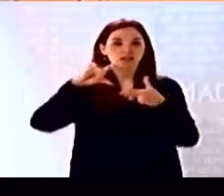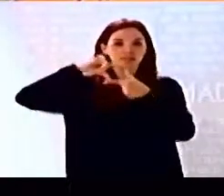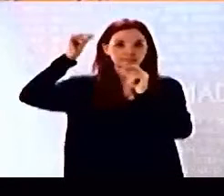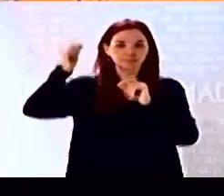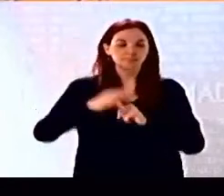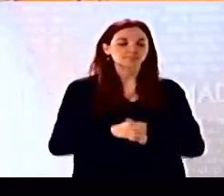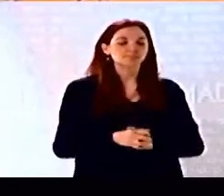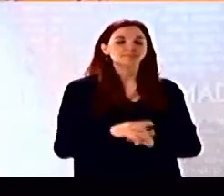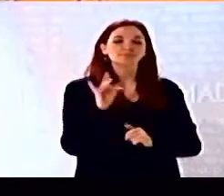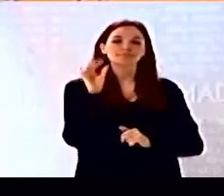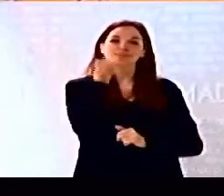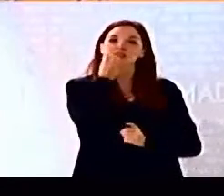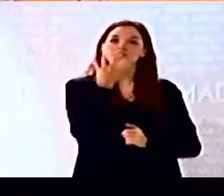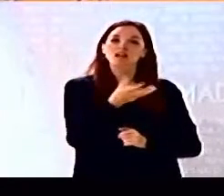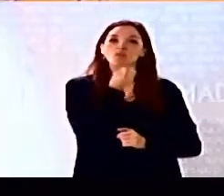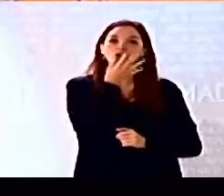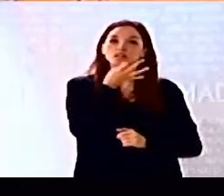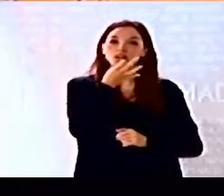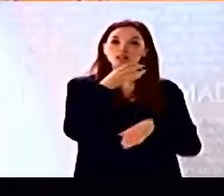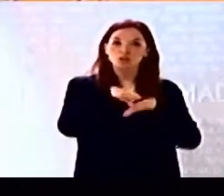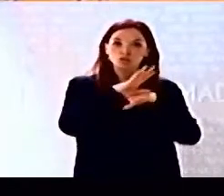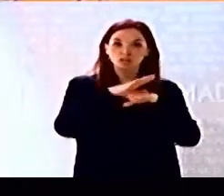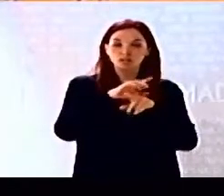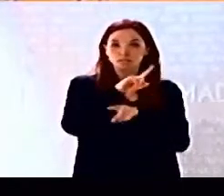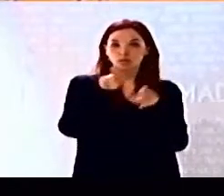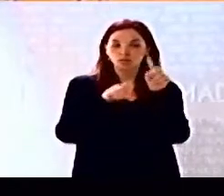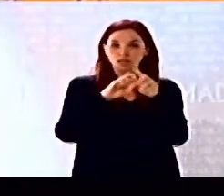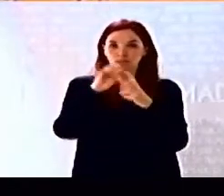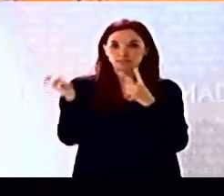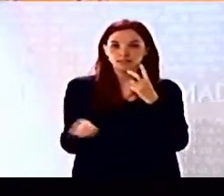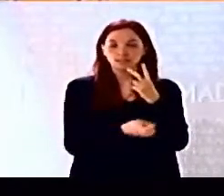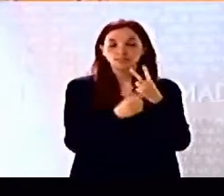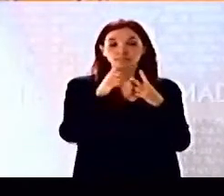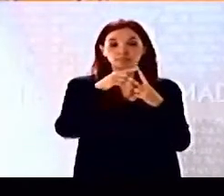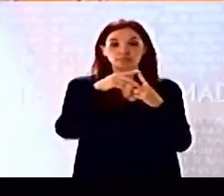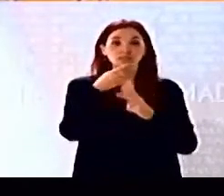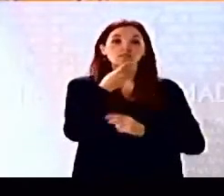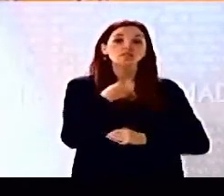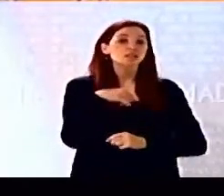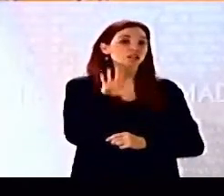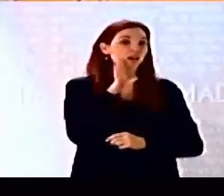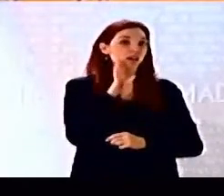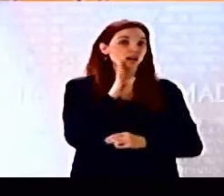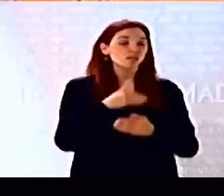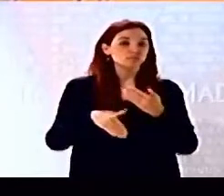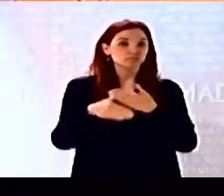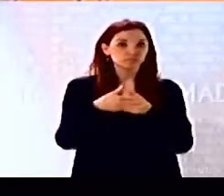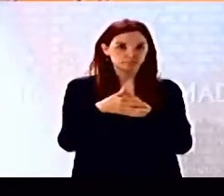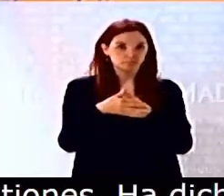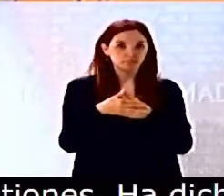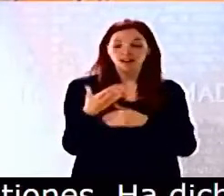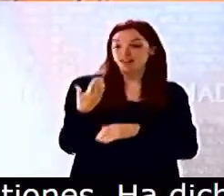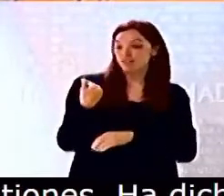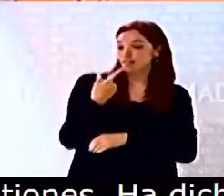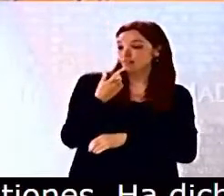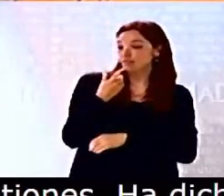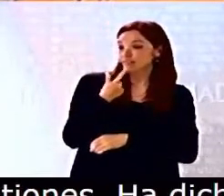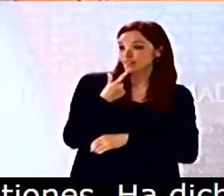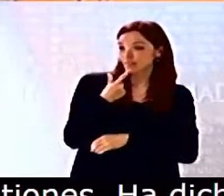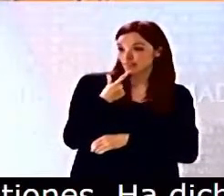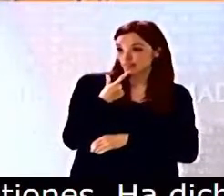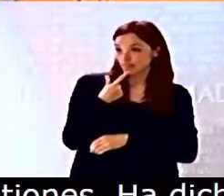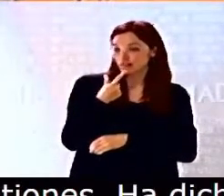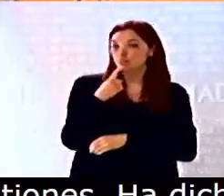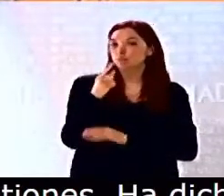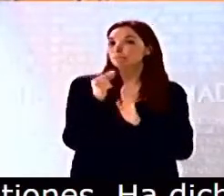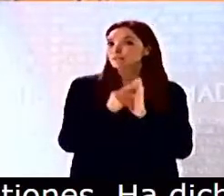Sí, ¿qué tal? Buenas tardes, consejero. Varias cuestiones. Ha dicho que se mantiene el cierre perimetral. Ayer dijo que se mantenía también de